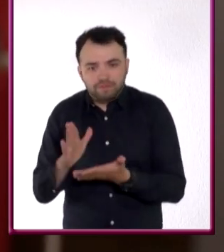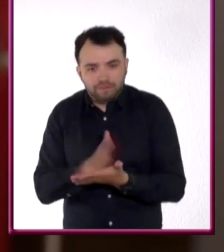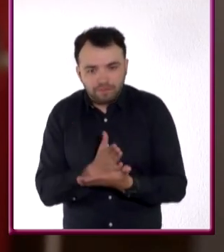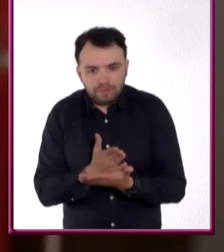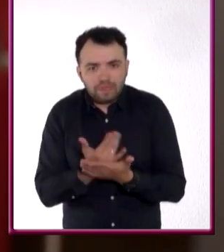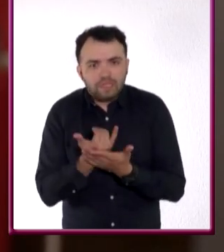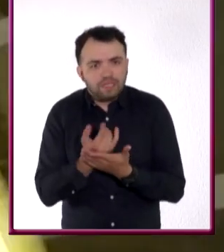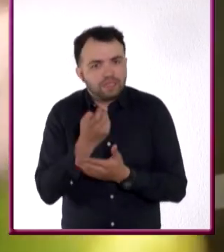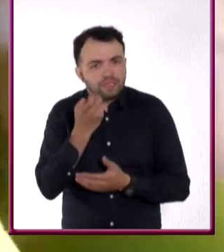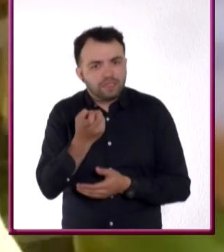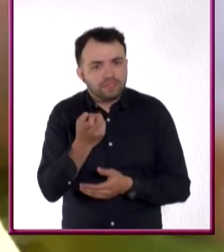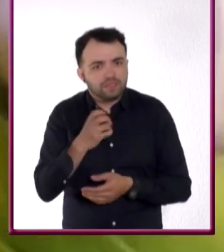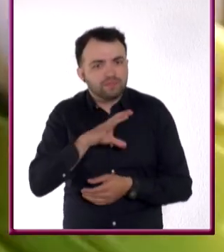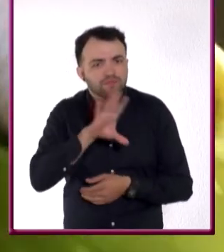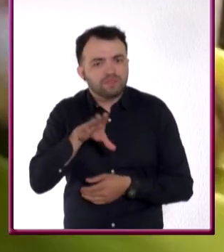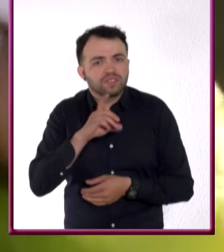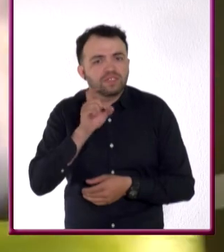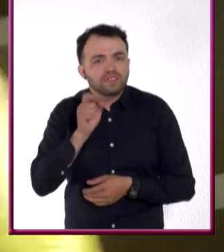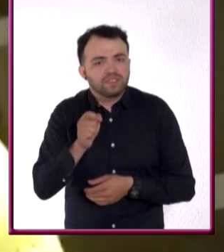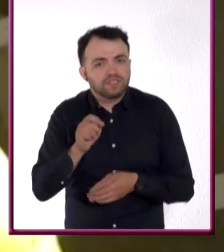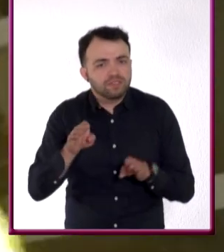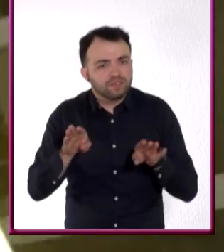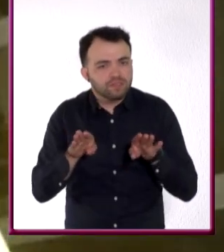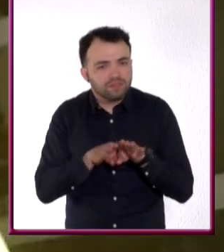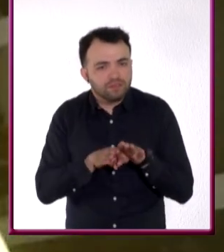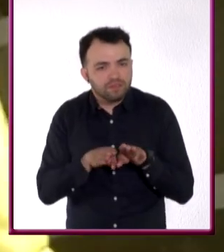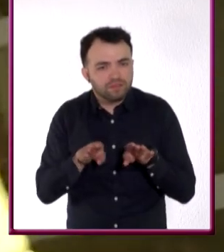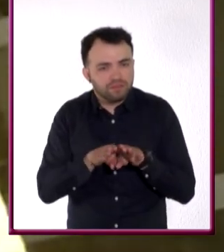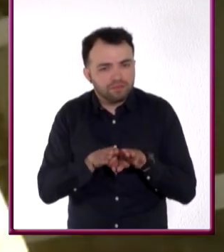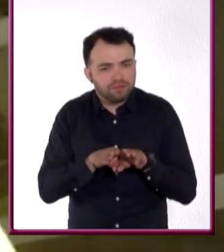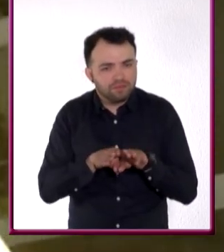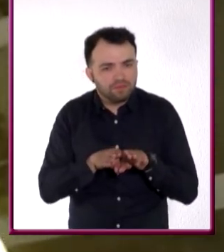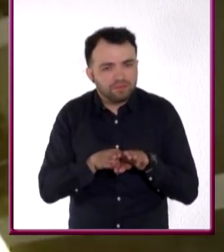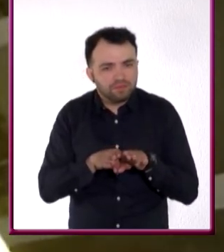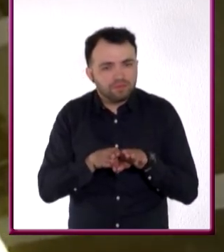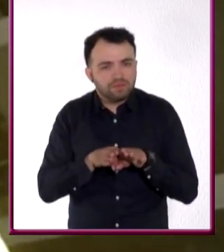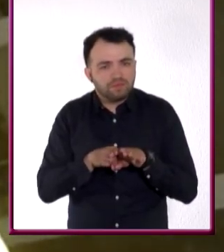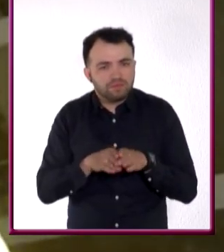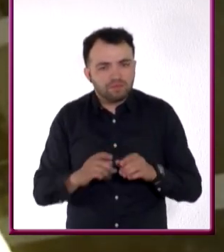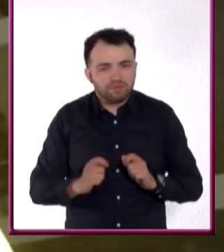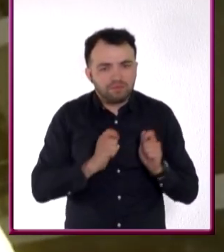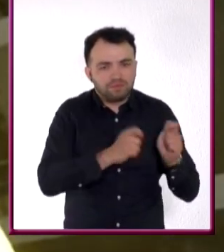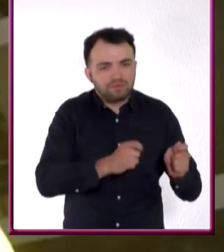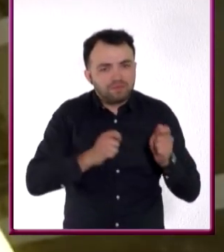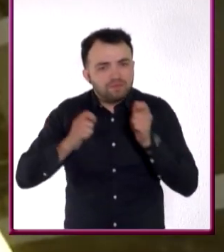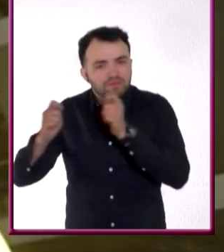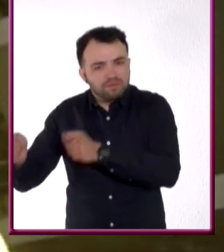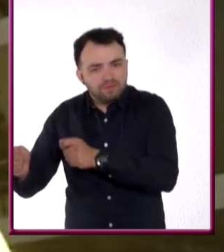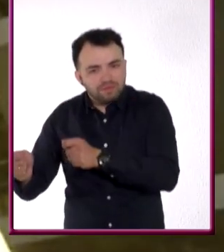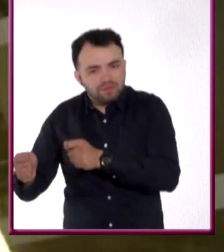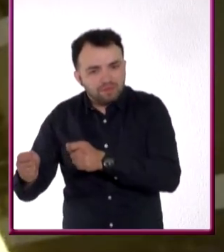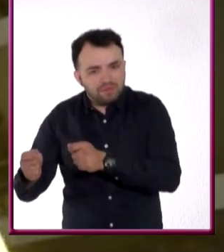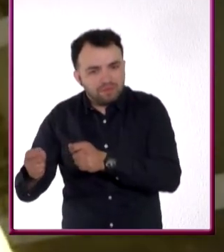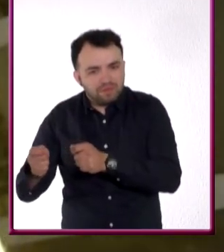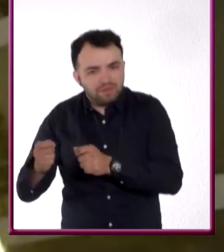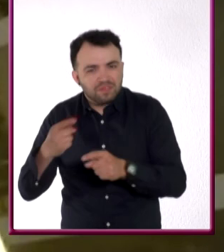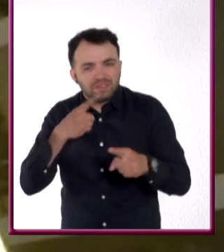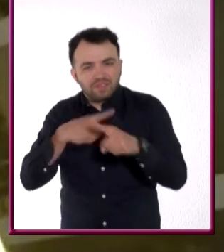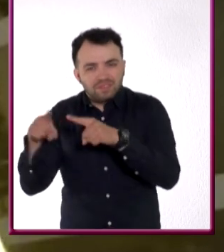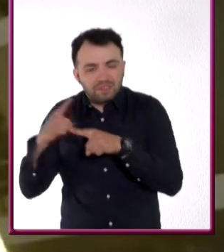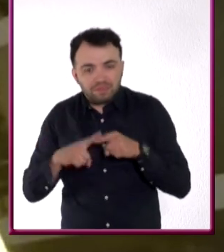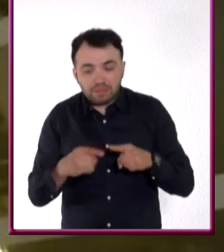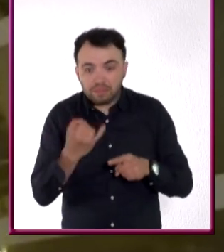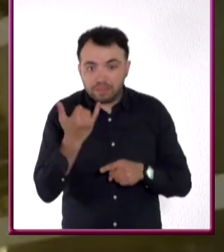el modelo lo que busca es representar cómo se da el flujo de una clase a otra, y entonces eso te